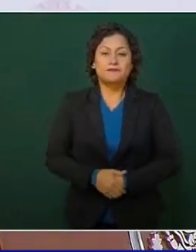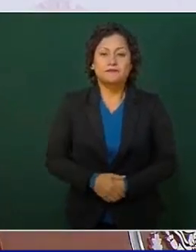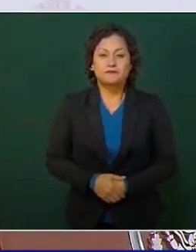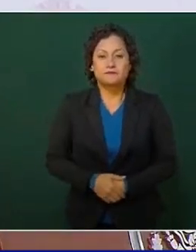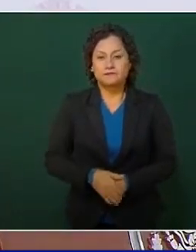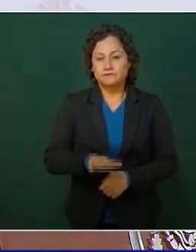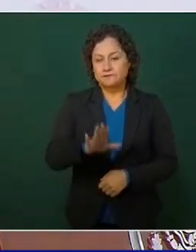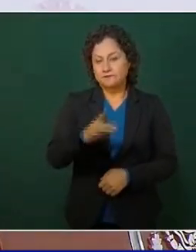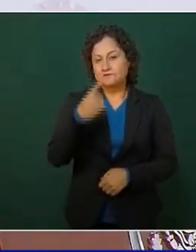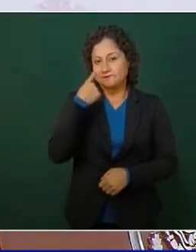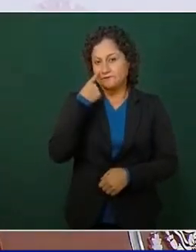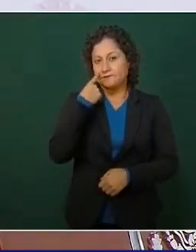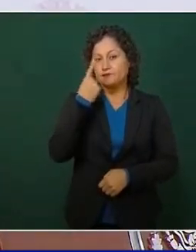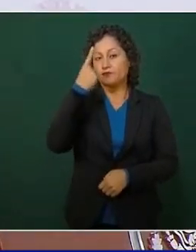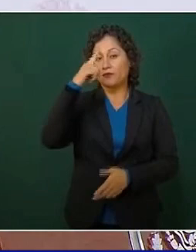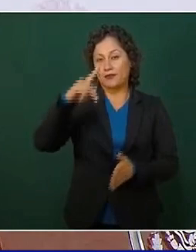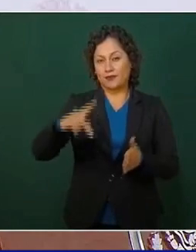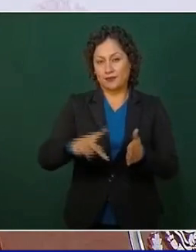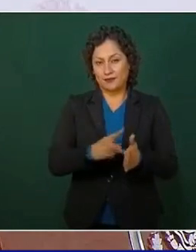tenían unos foros